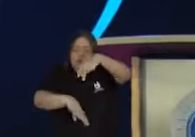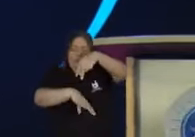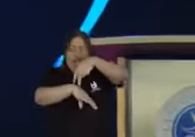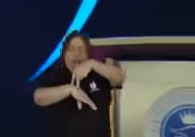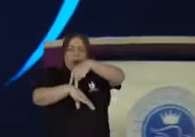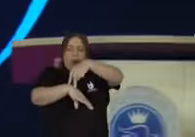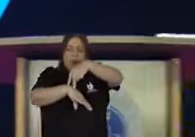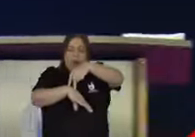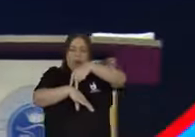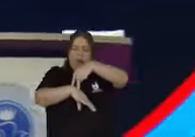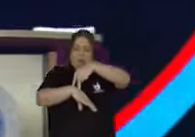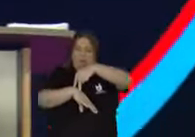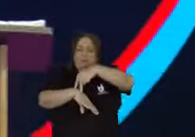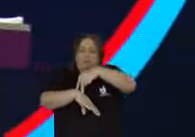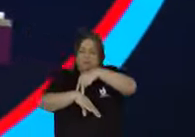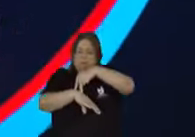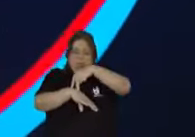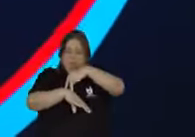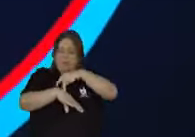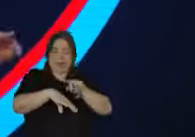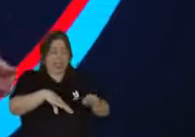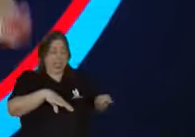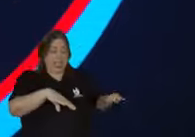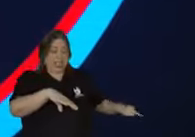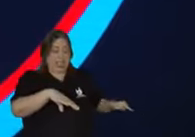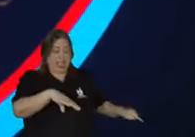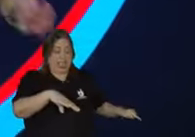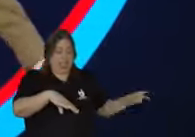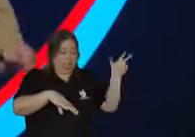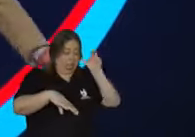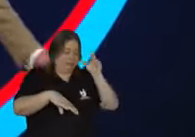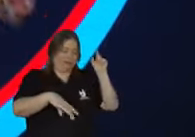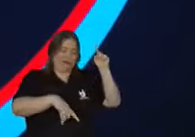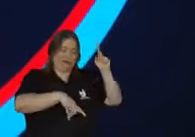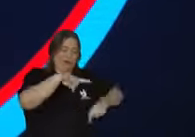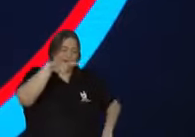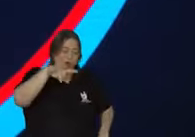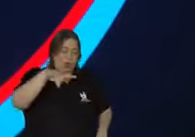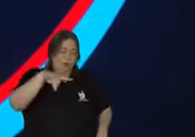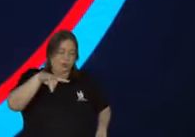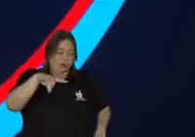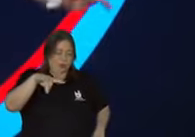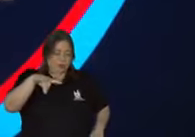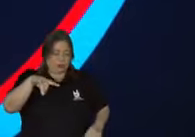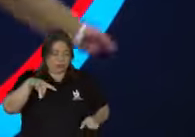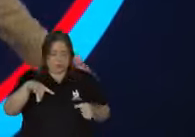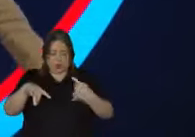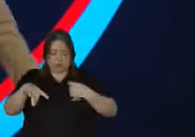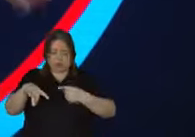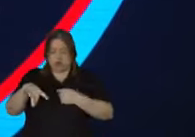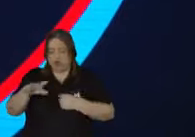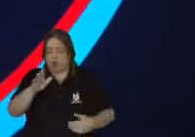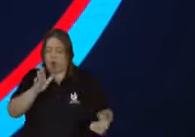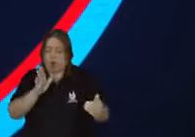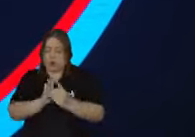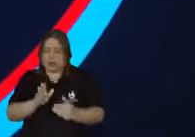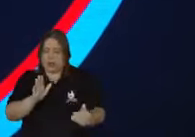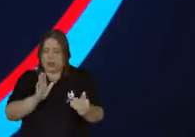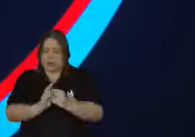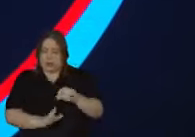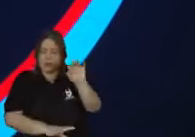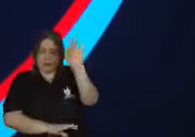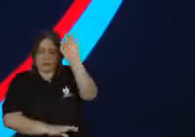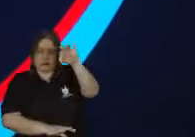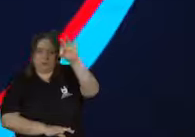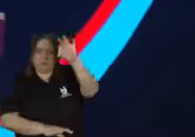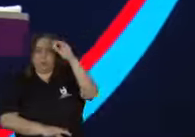enemigo y no le vamos a dar tregua. Y vamos a repetir estos mensajes todas las veces que sea posible, porque nosotros estamos